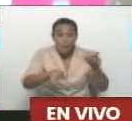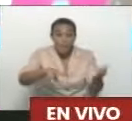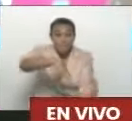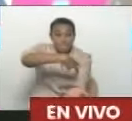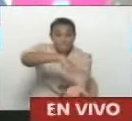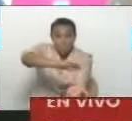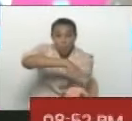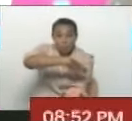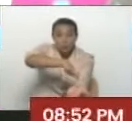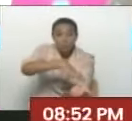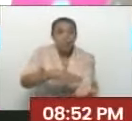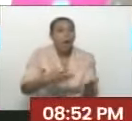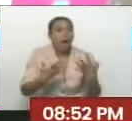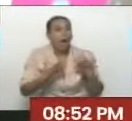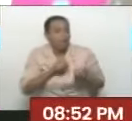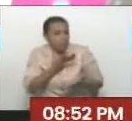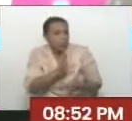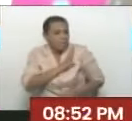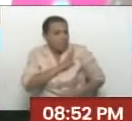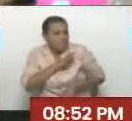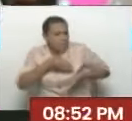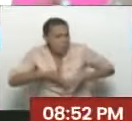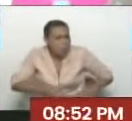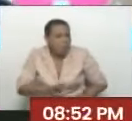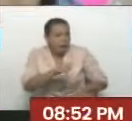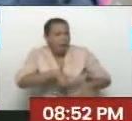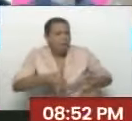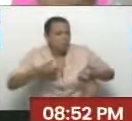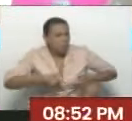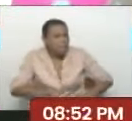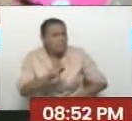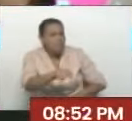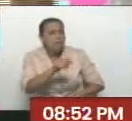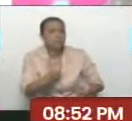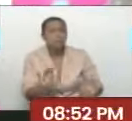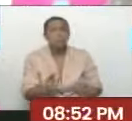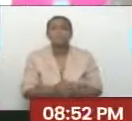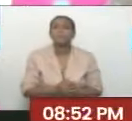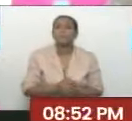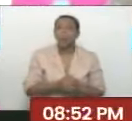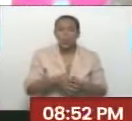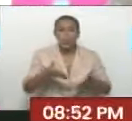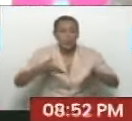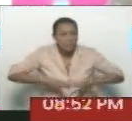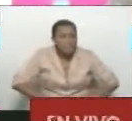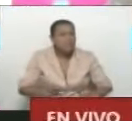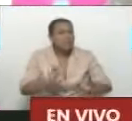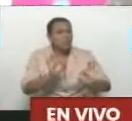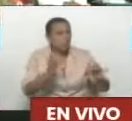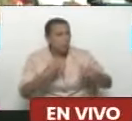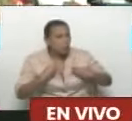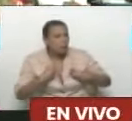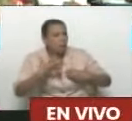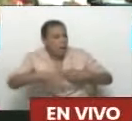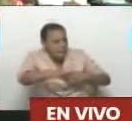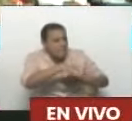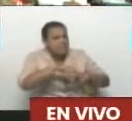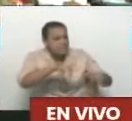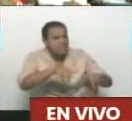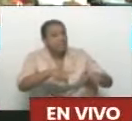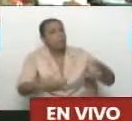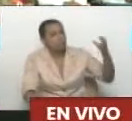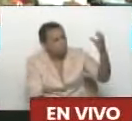expresen en su propia localidad. En el Callao, el Jinjabié, aprender la gastronomía y mostrar la música del Callao,